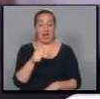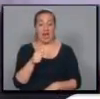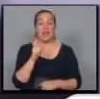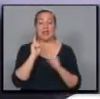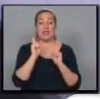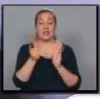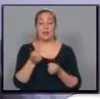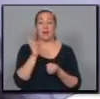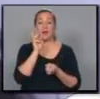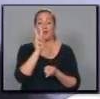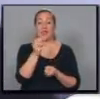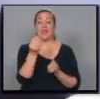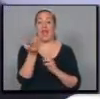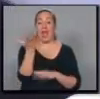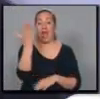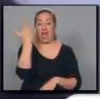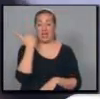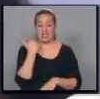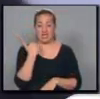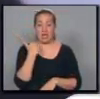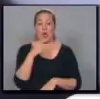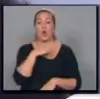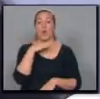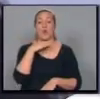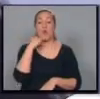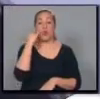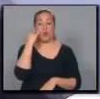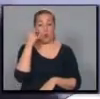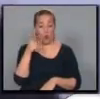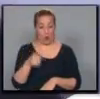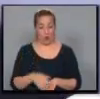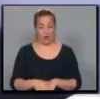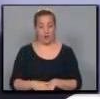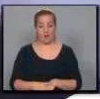también parte de lo que fue ayer en Jujuy, parte